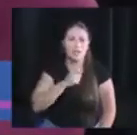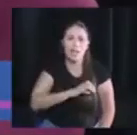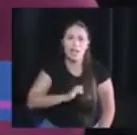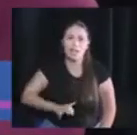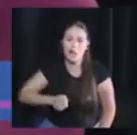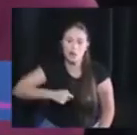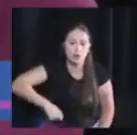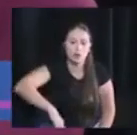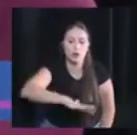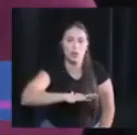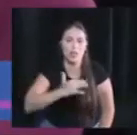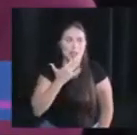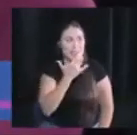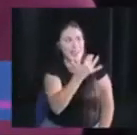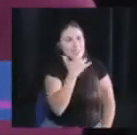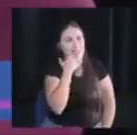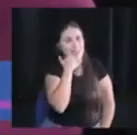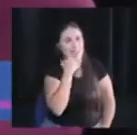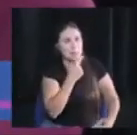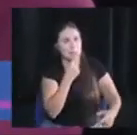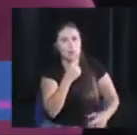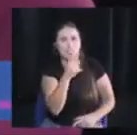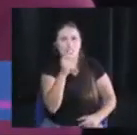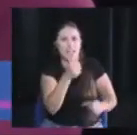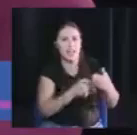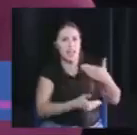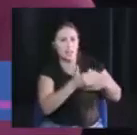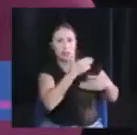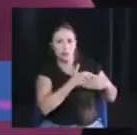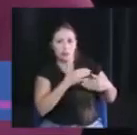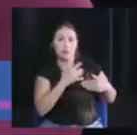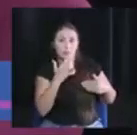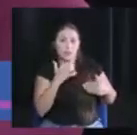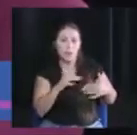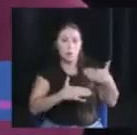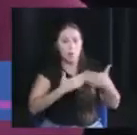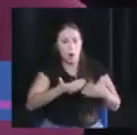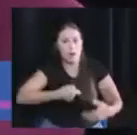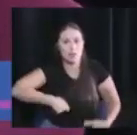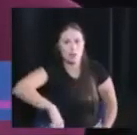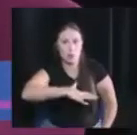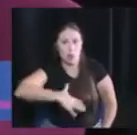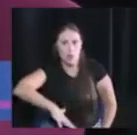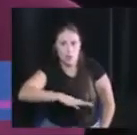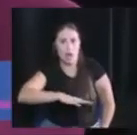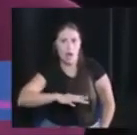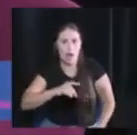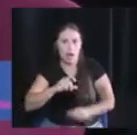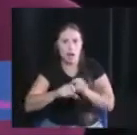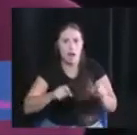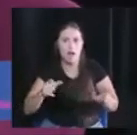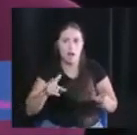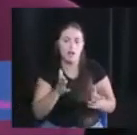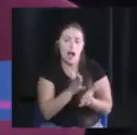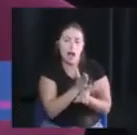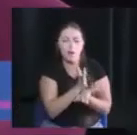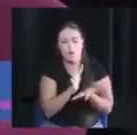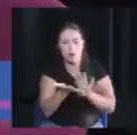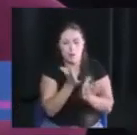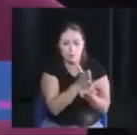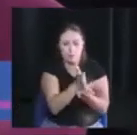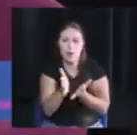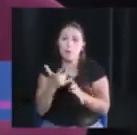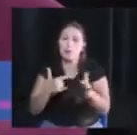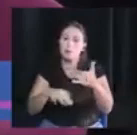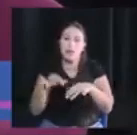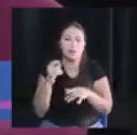que empezó a construir el vallismo hace más de un siglo y la movilización ciudadana que tiene muchas vertientes, pero al movimiento